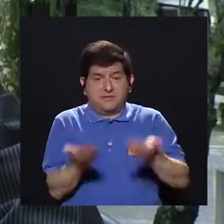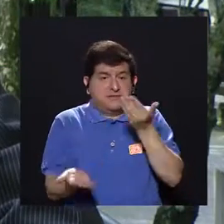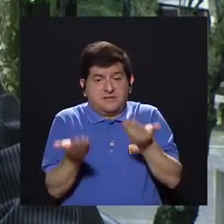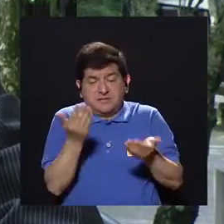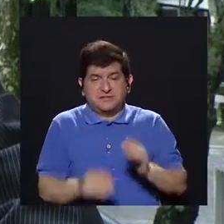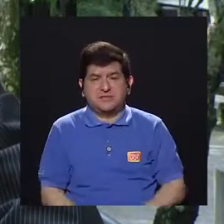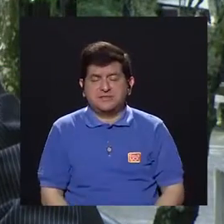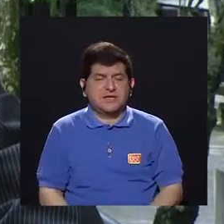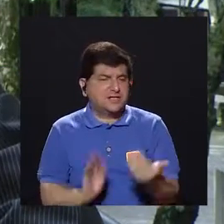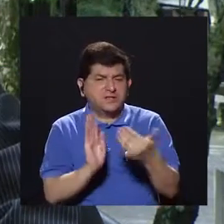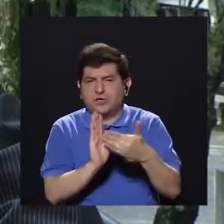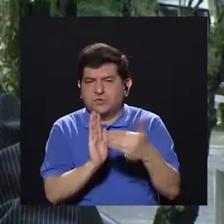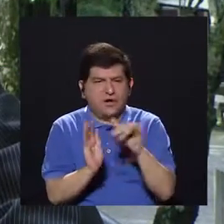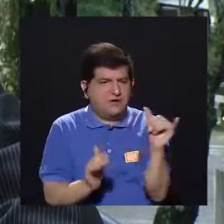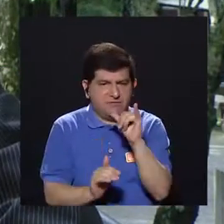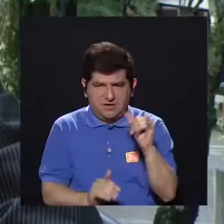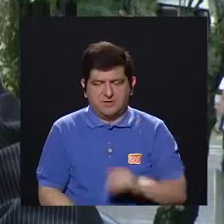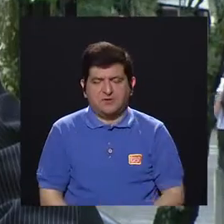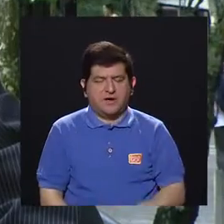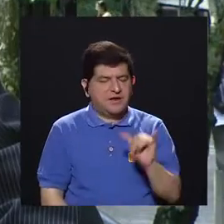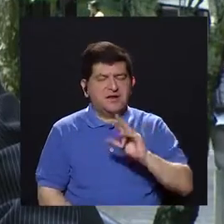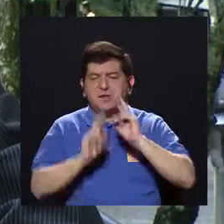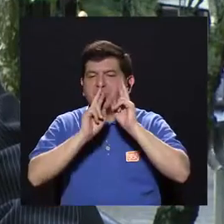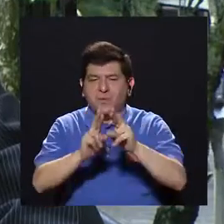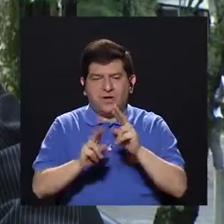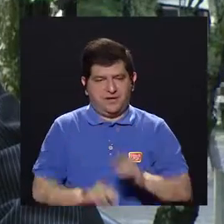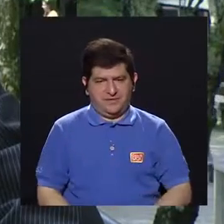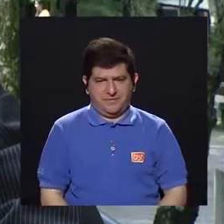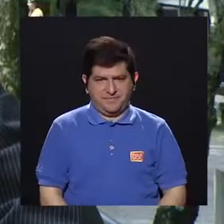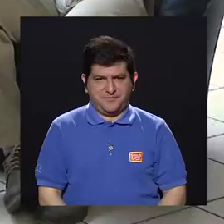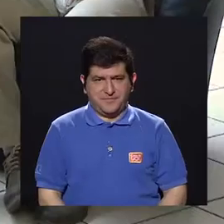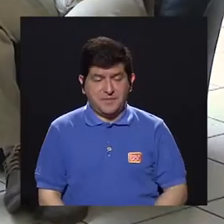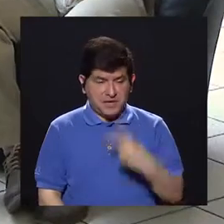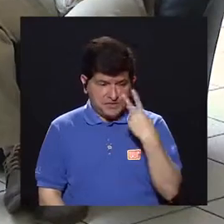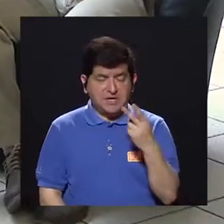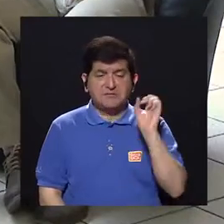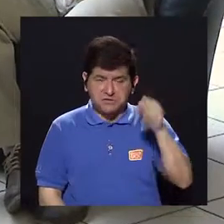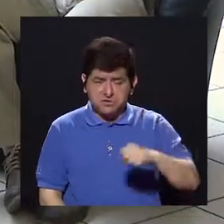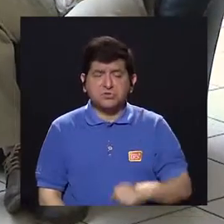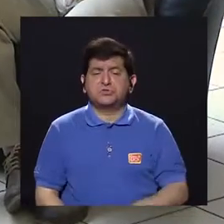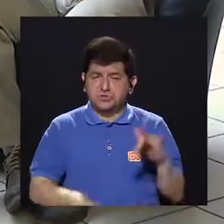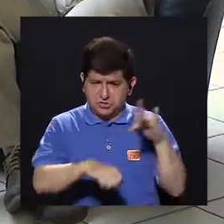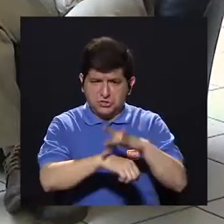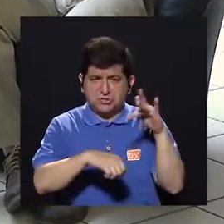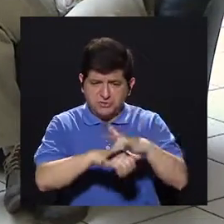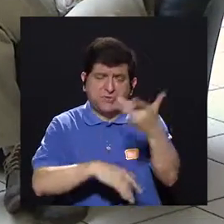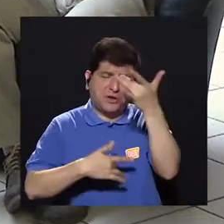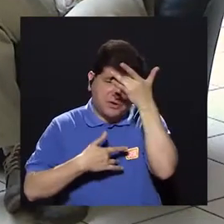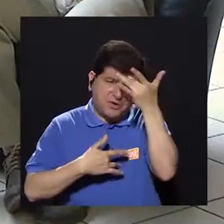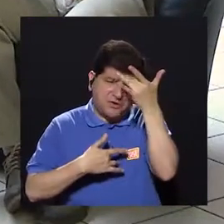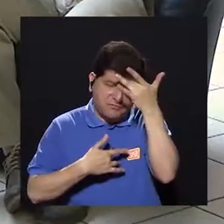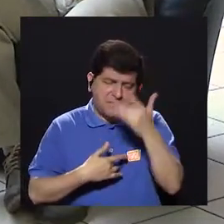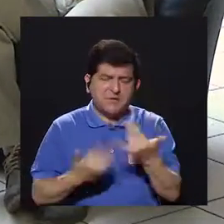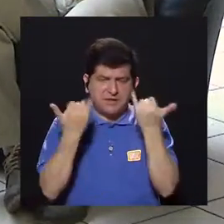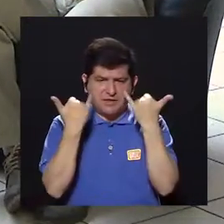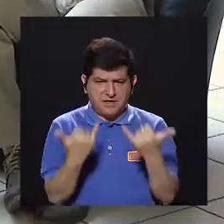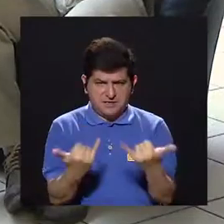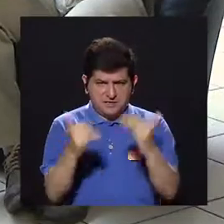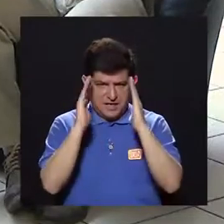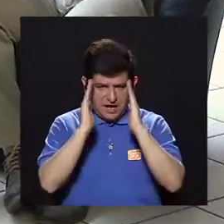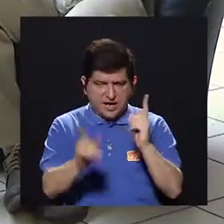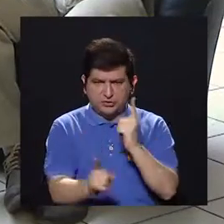tempranamente, puede ser que me deje de no mojar tanto, la respuesta es esa. Entonces sí se ha visto que en forma temprana la